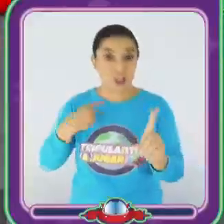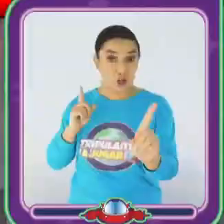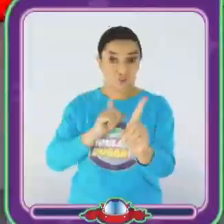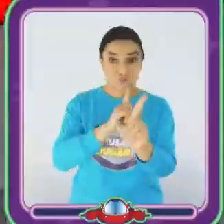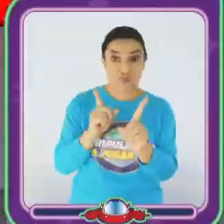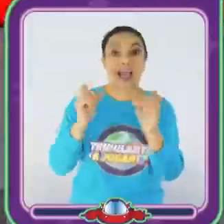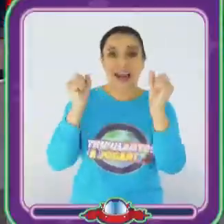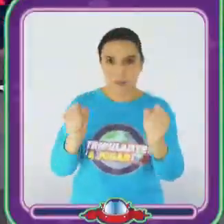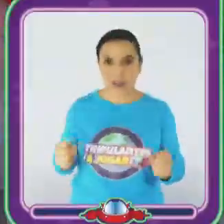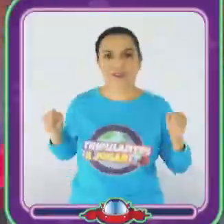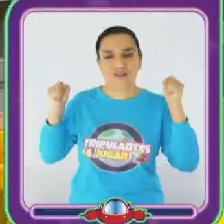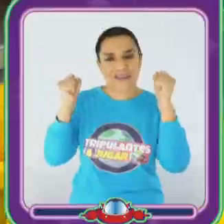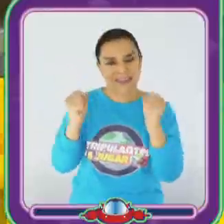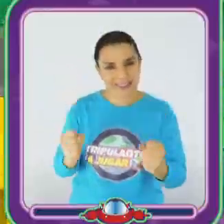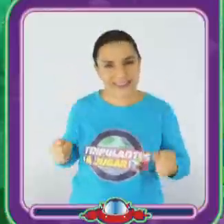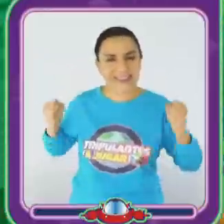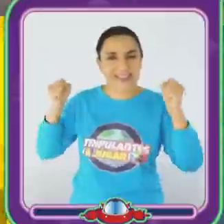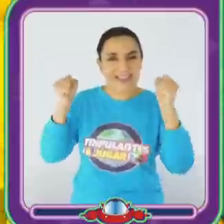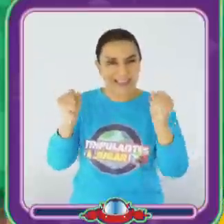Yo voy remando atrás tuyo, ahí.